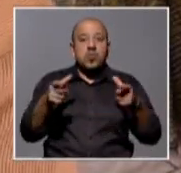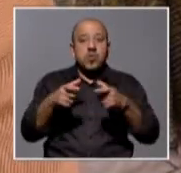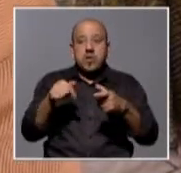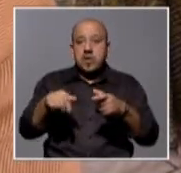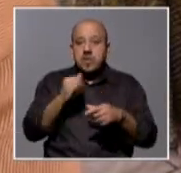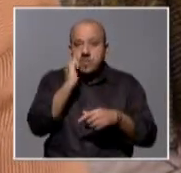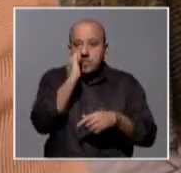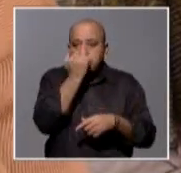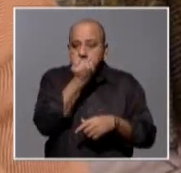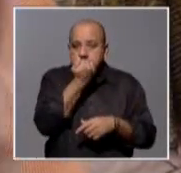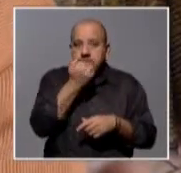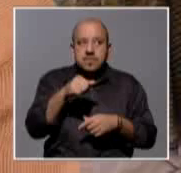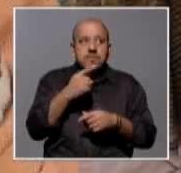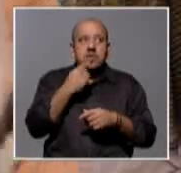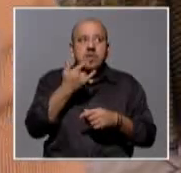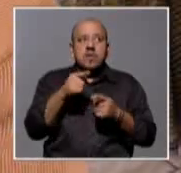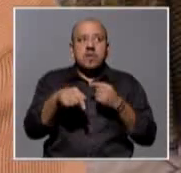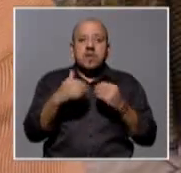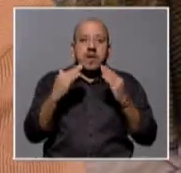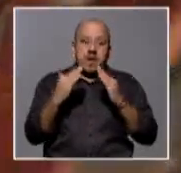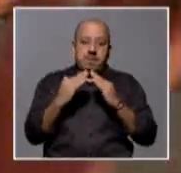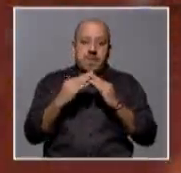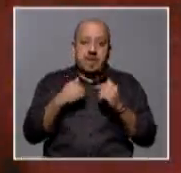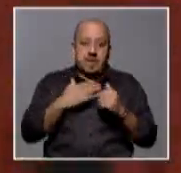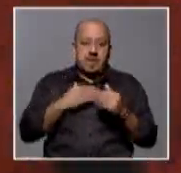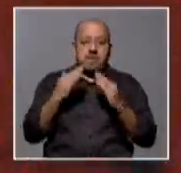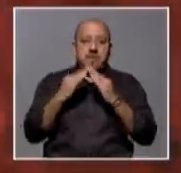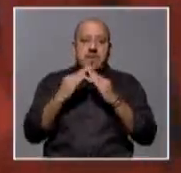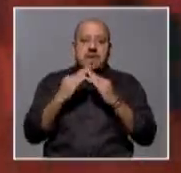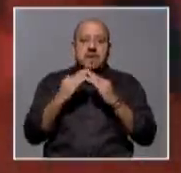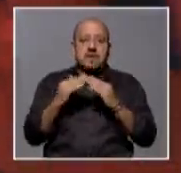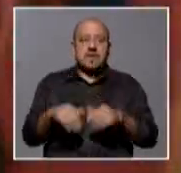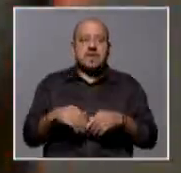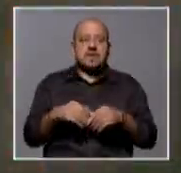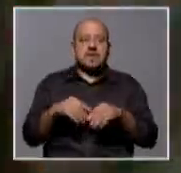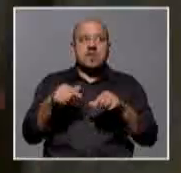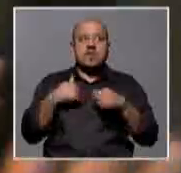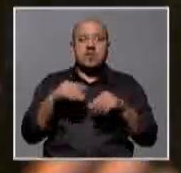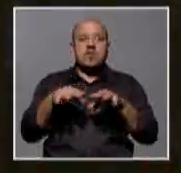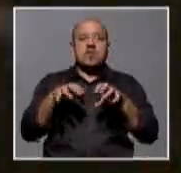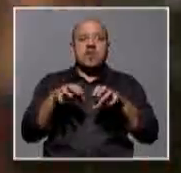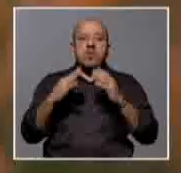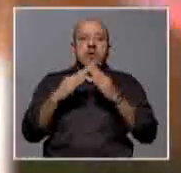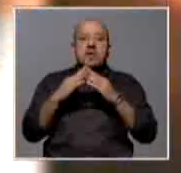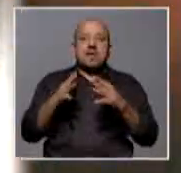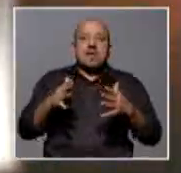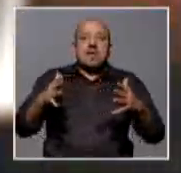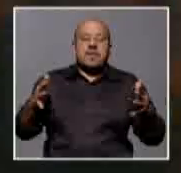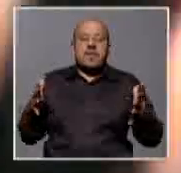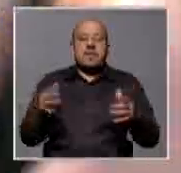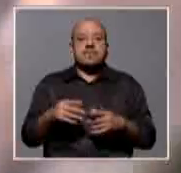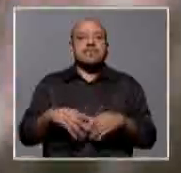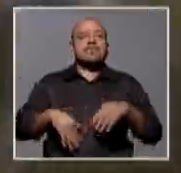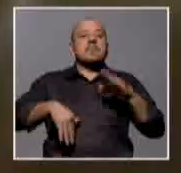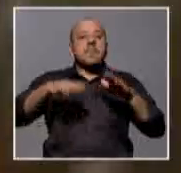casa. De repente en mi casa se hicieron muchísimas reuniones, yo no vivía en una casa grande. Se reunían a